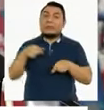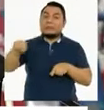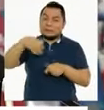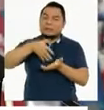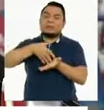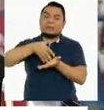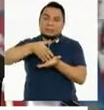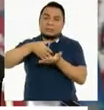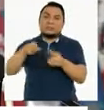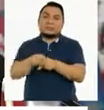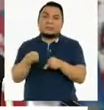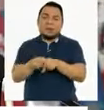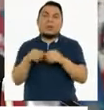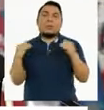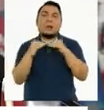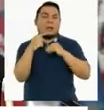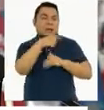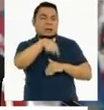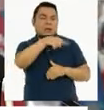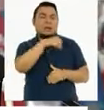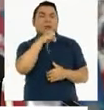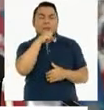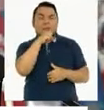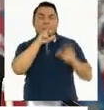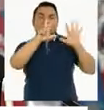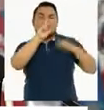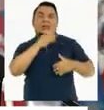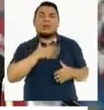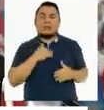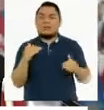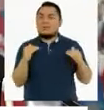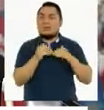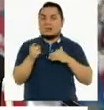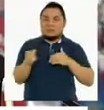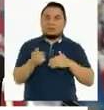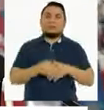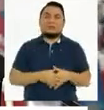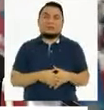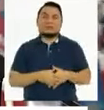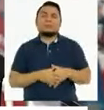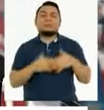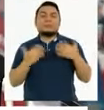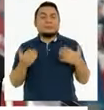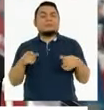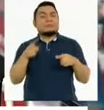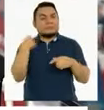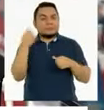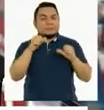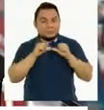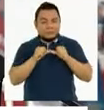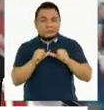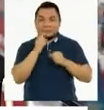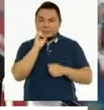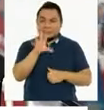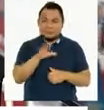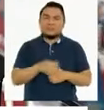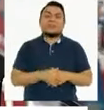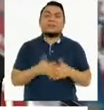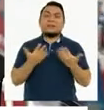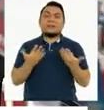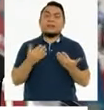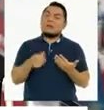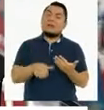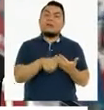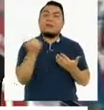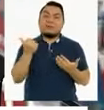vulnerabilidad equivalente o equiparable a la de los adultos mayores. Seguiremos, como indiqué anteriormente, con